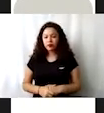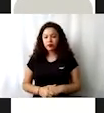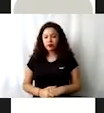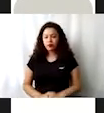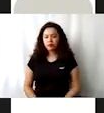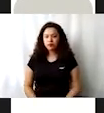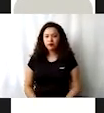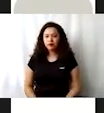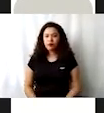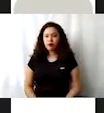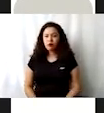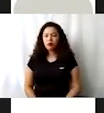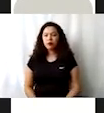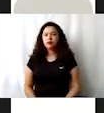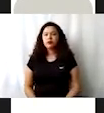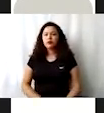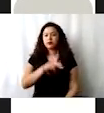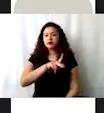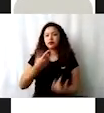Voy a tener que dejar de presentar.